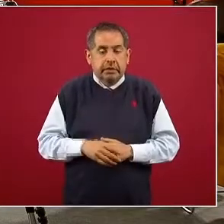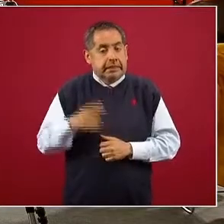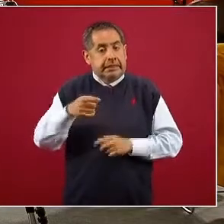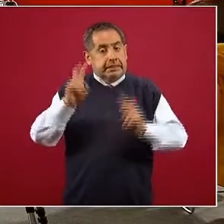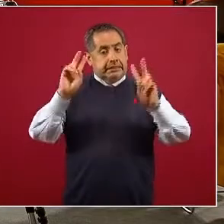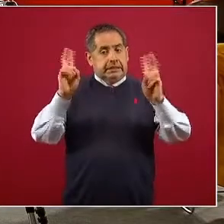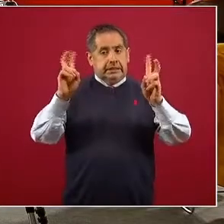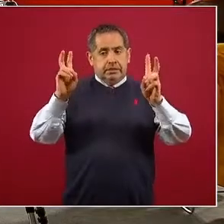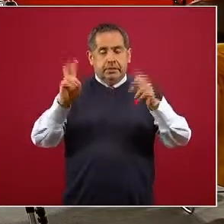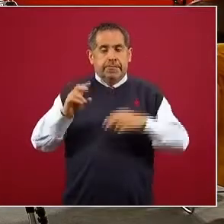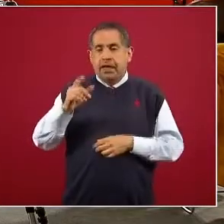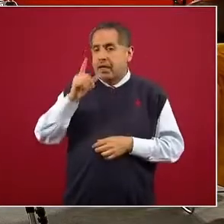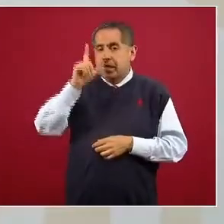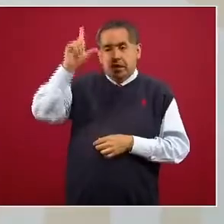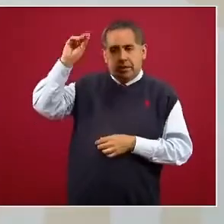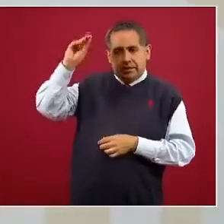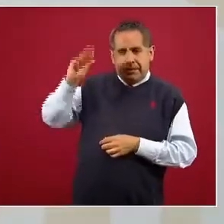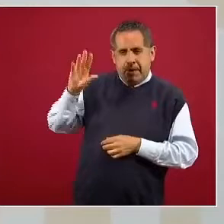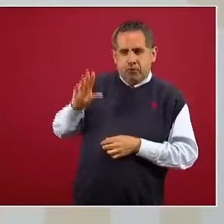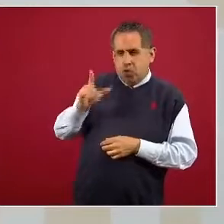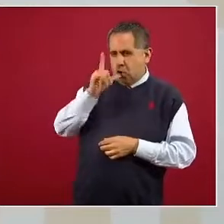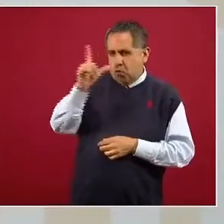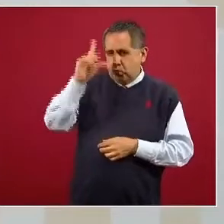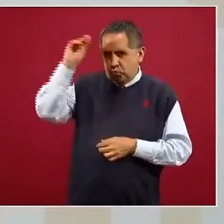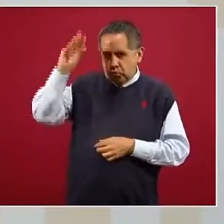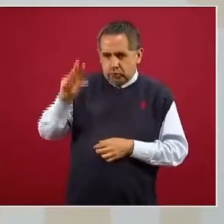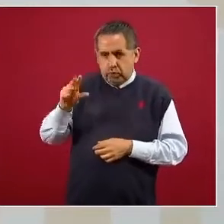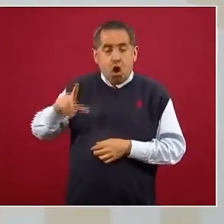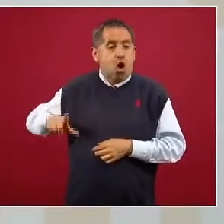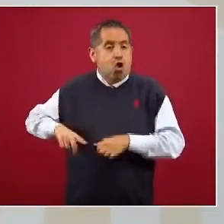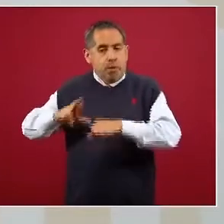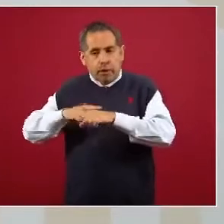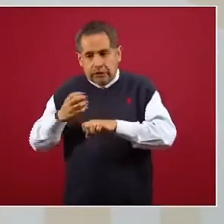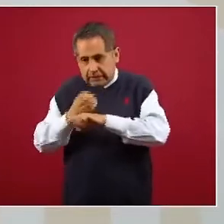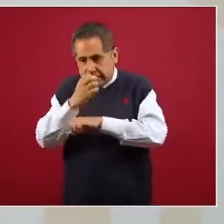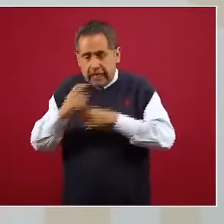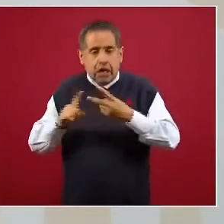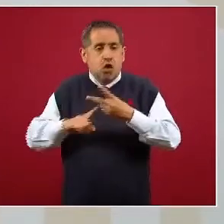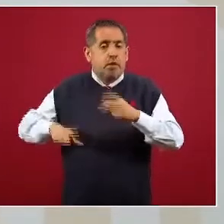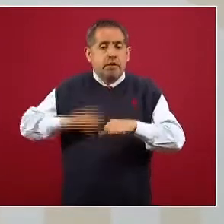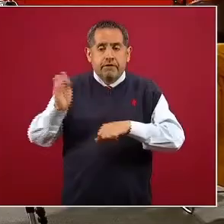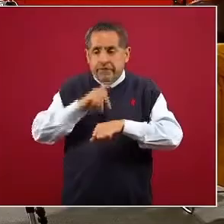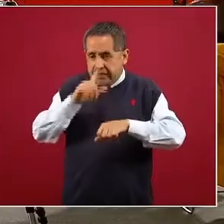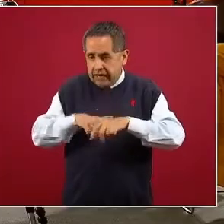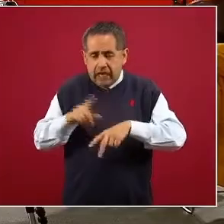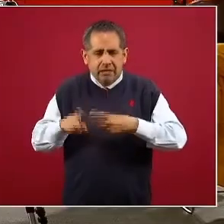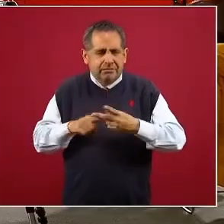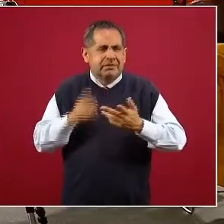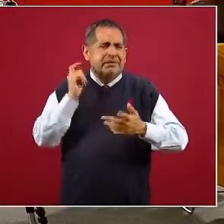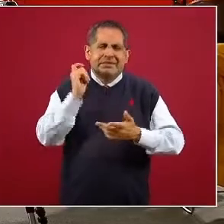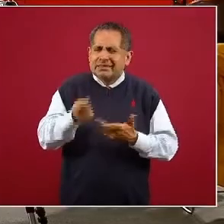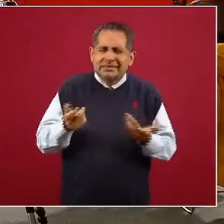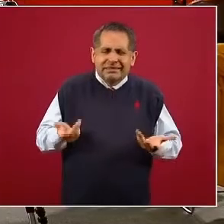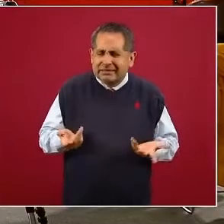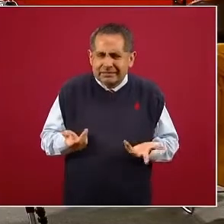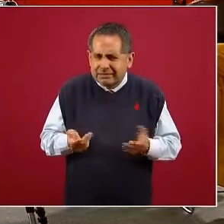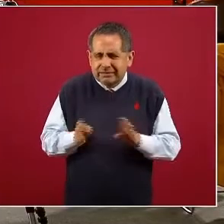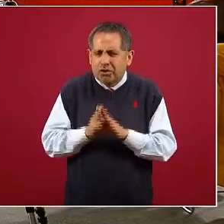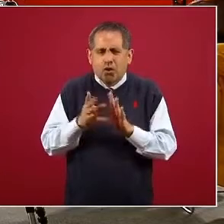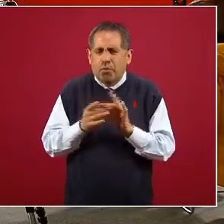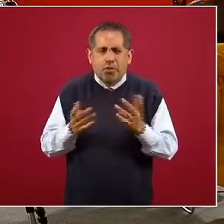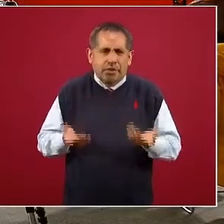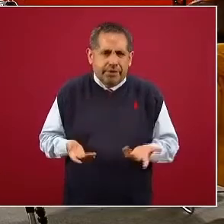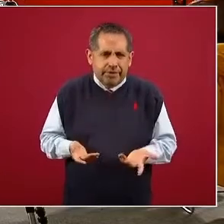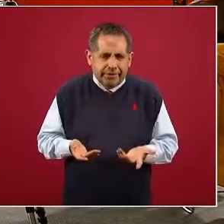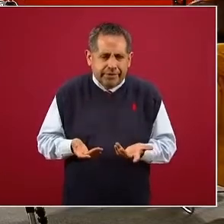este tema, el semáforo, los gobiernos estatales, el gobierno federal, qué implica,